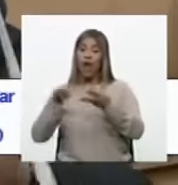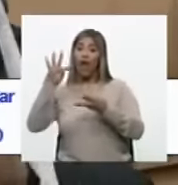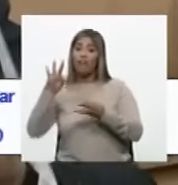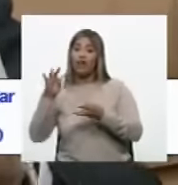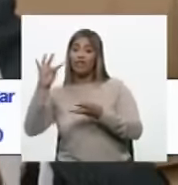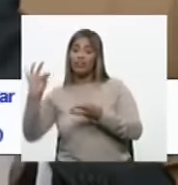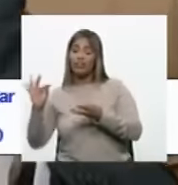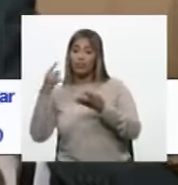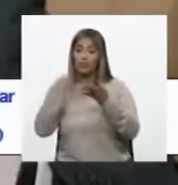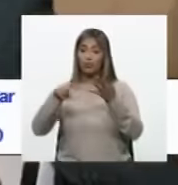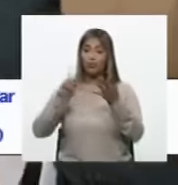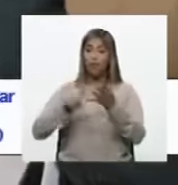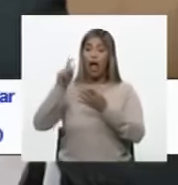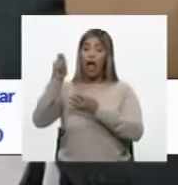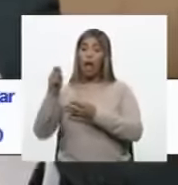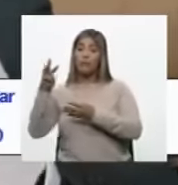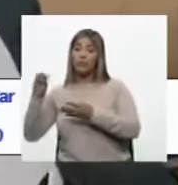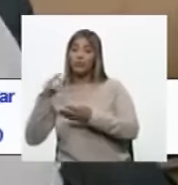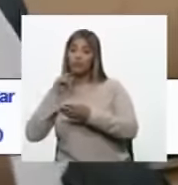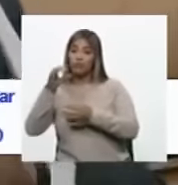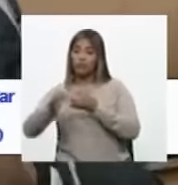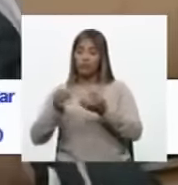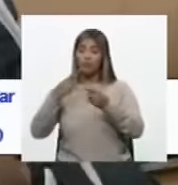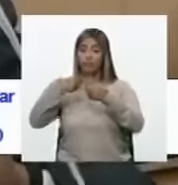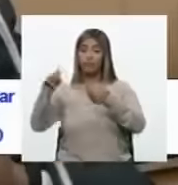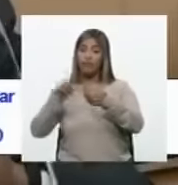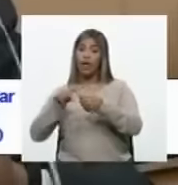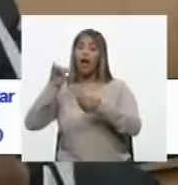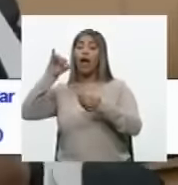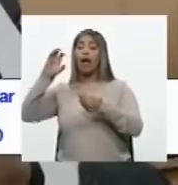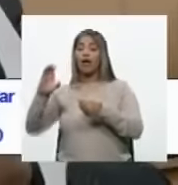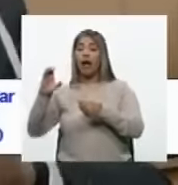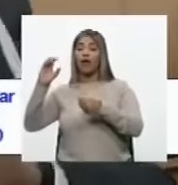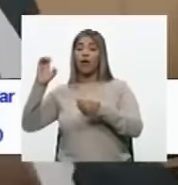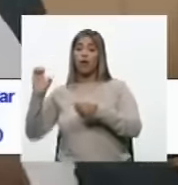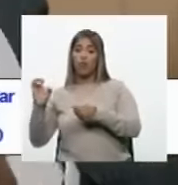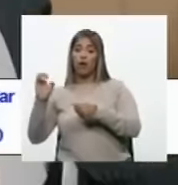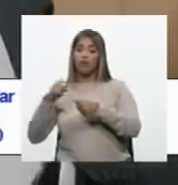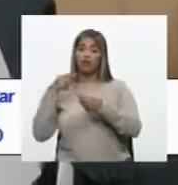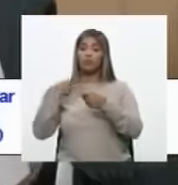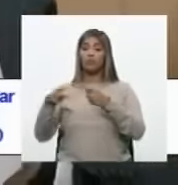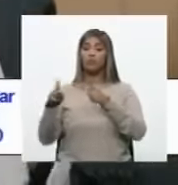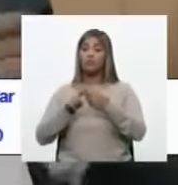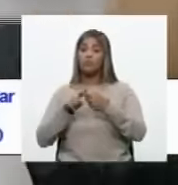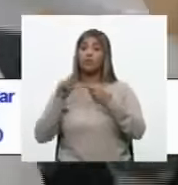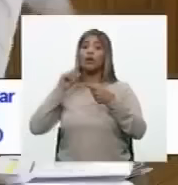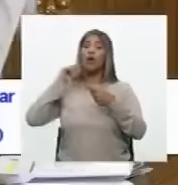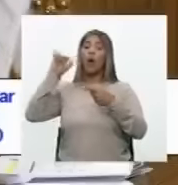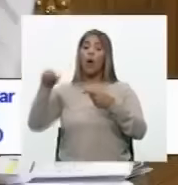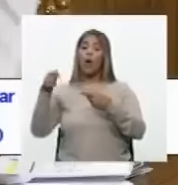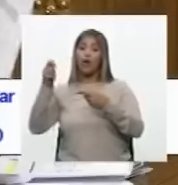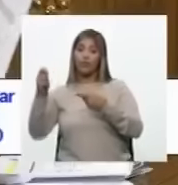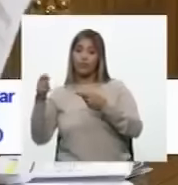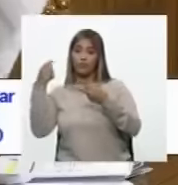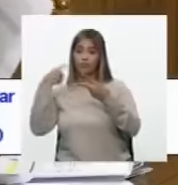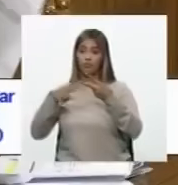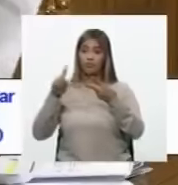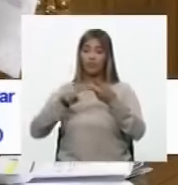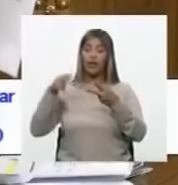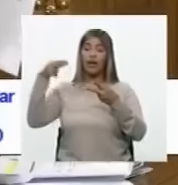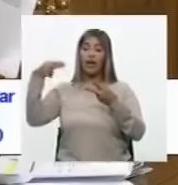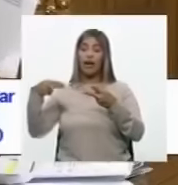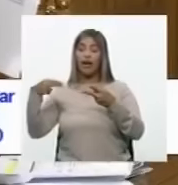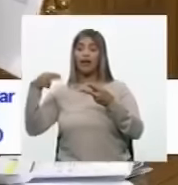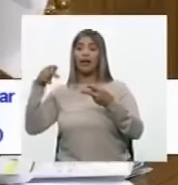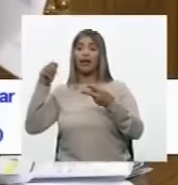Francisco Superlano, Américo Giuseppe de Gracia, Carlos Eduardo Berribestia Giliberti, Jorge Alberto Millán Torrealba, Henry